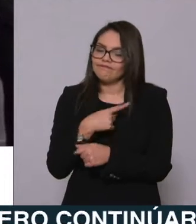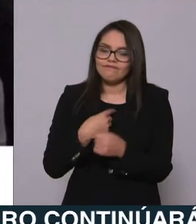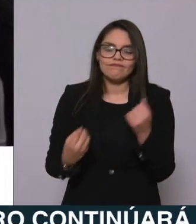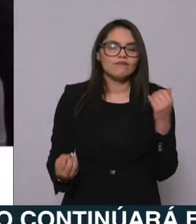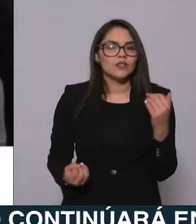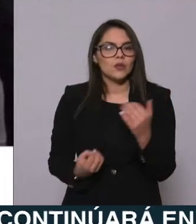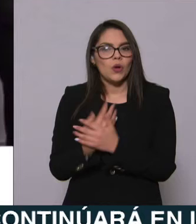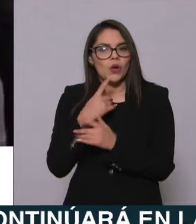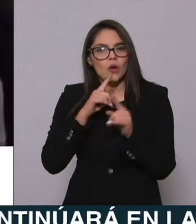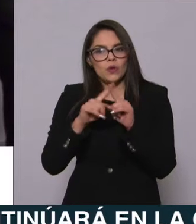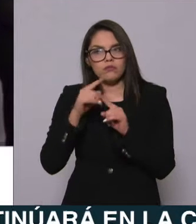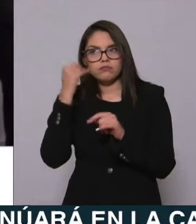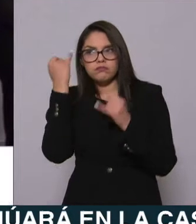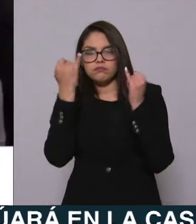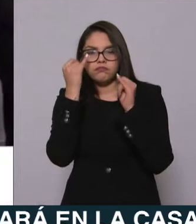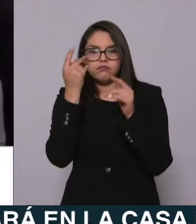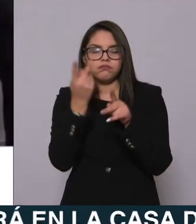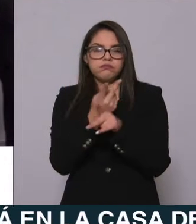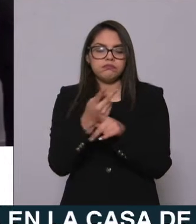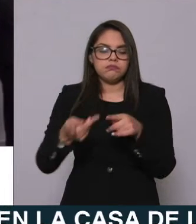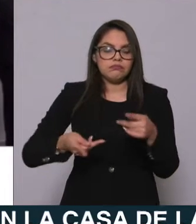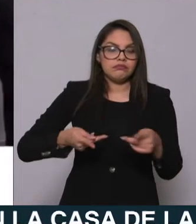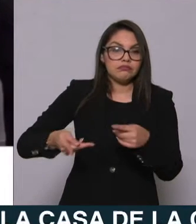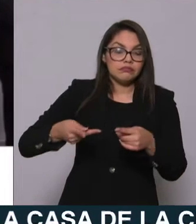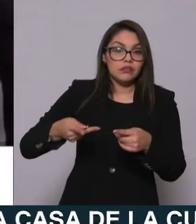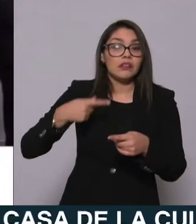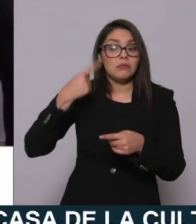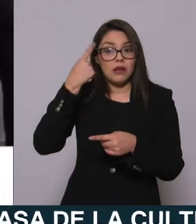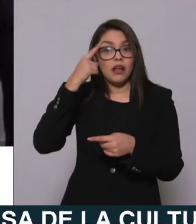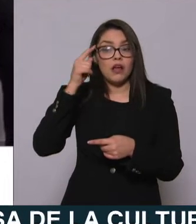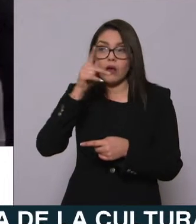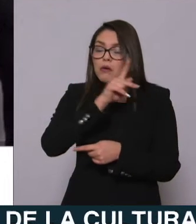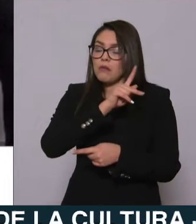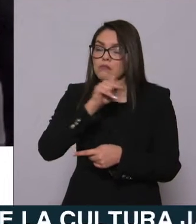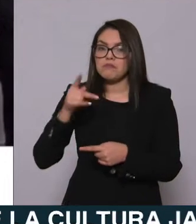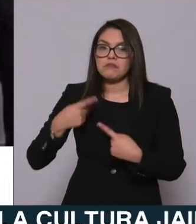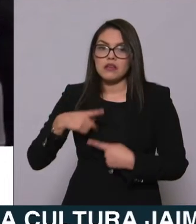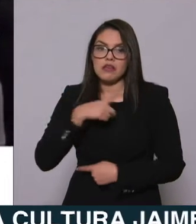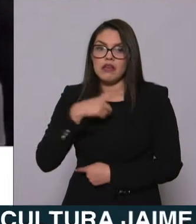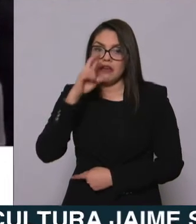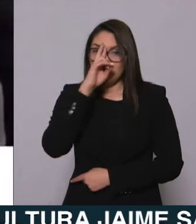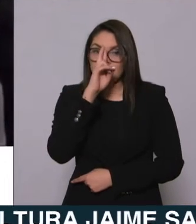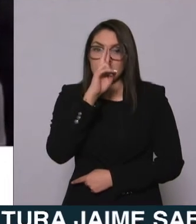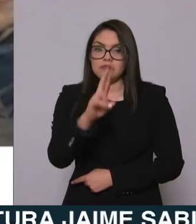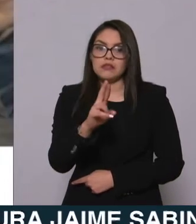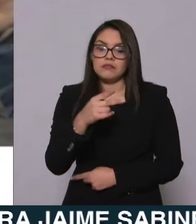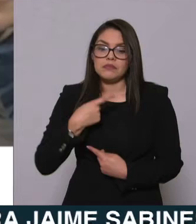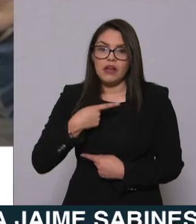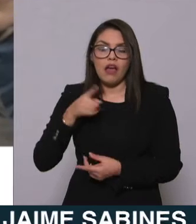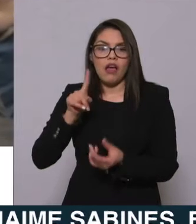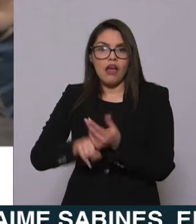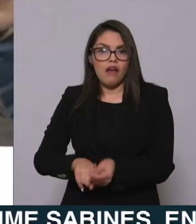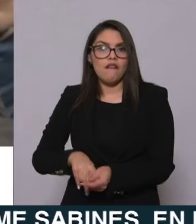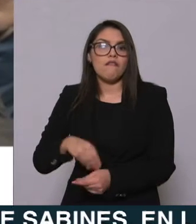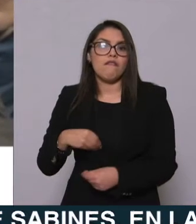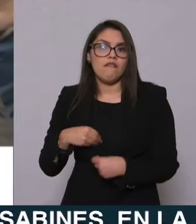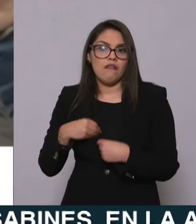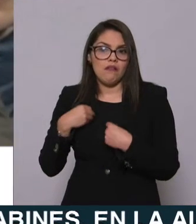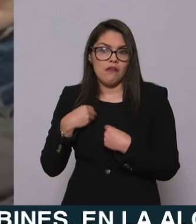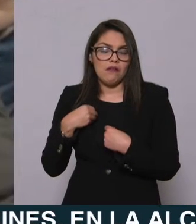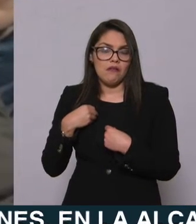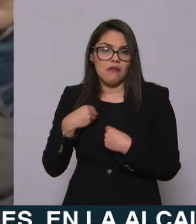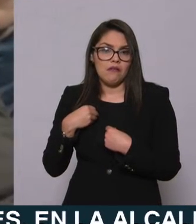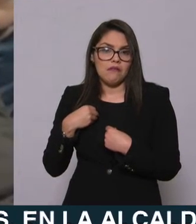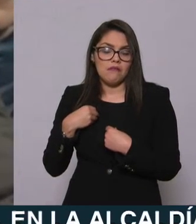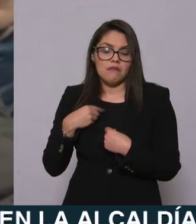serie de acciones para que todos respetemos, sobre todo la integridad de las personas que